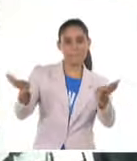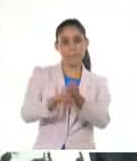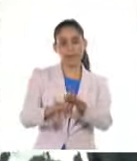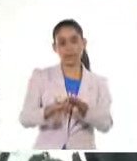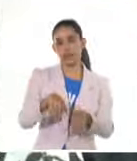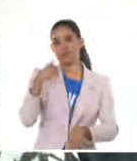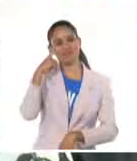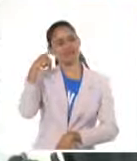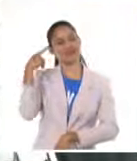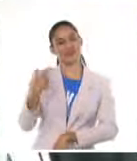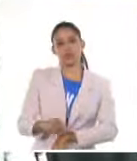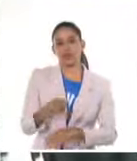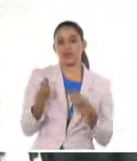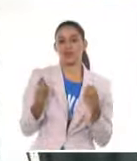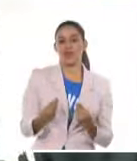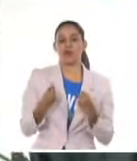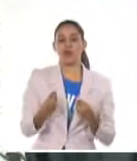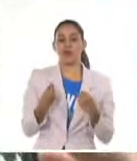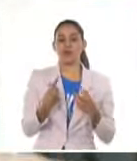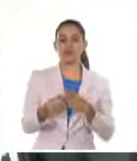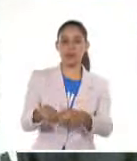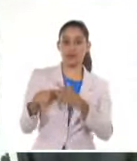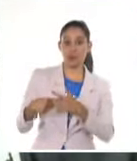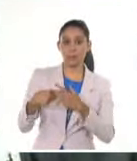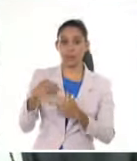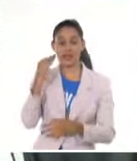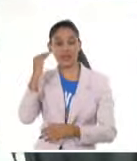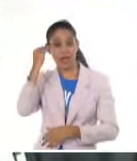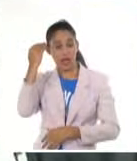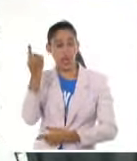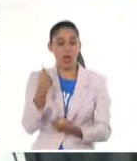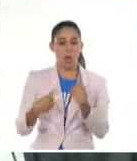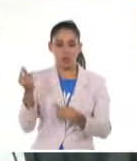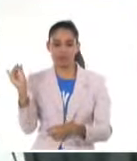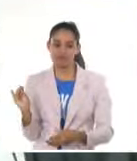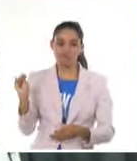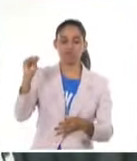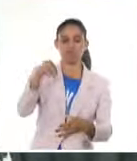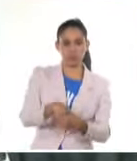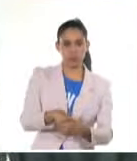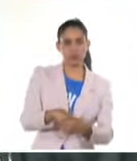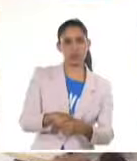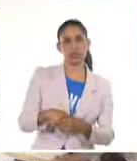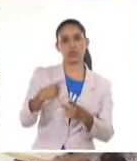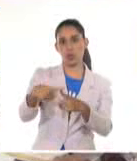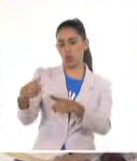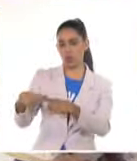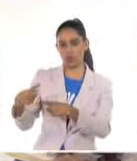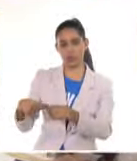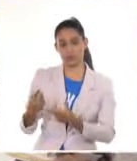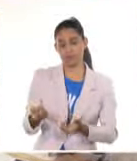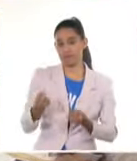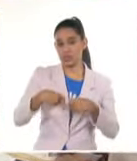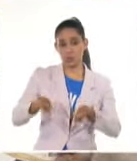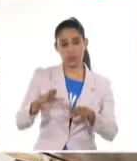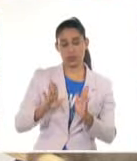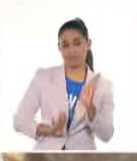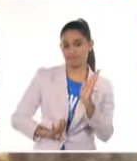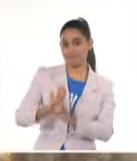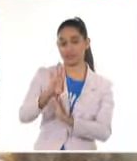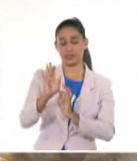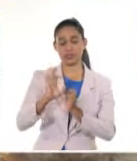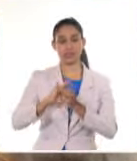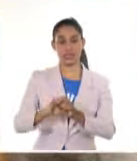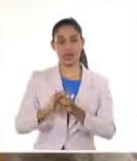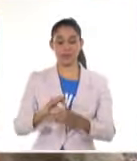sabiduría, nuestra capacidad, e implícitamente le estamos dando munición al enemigo. Durante 3 días, La